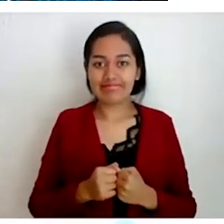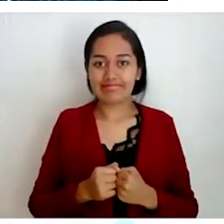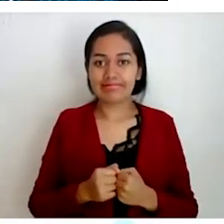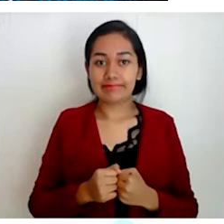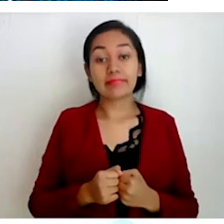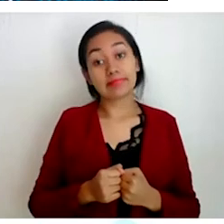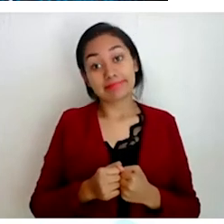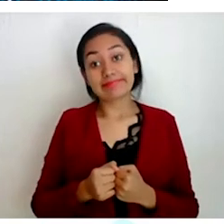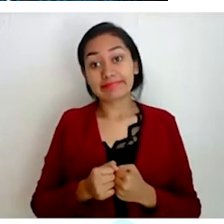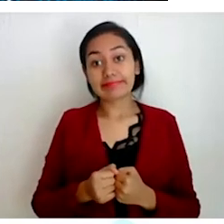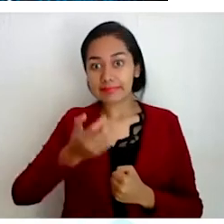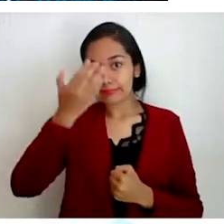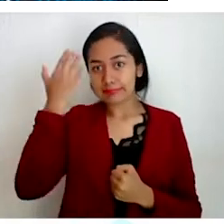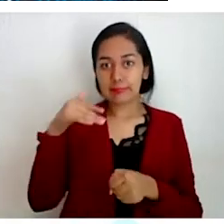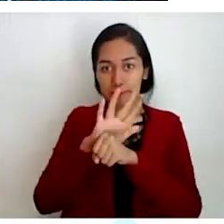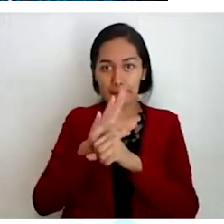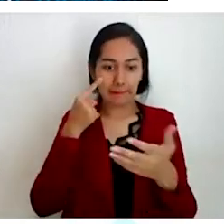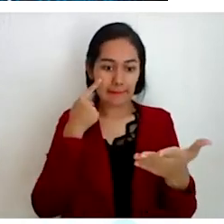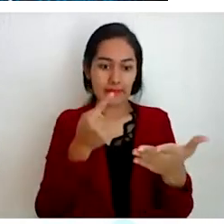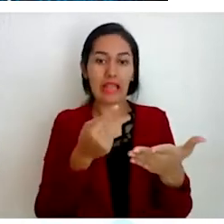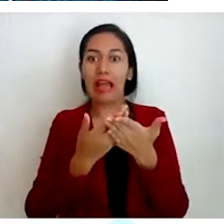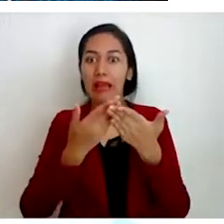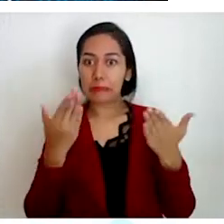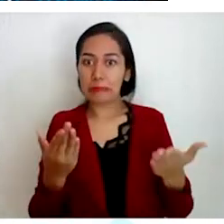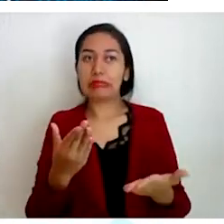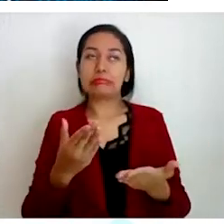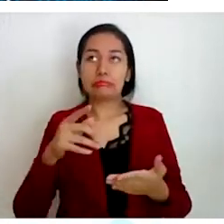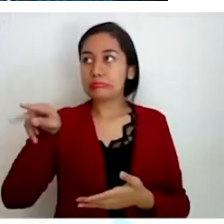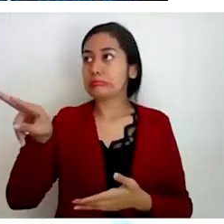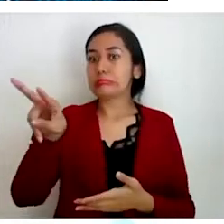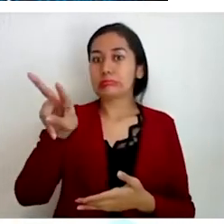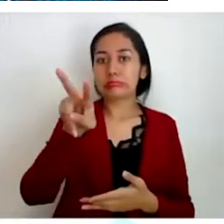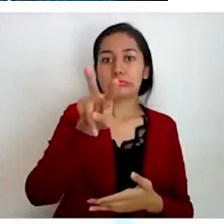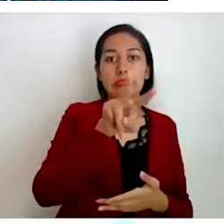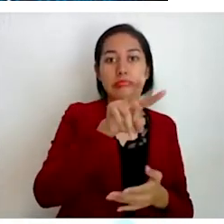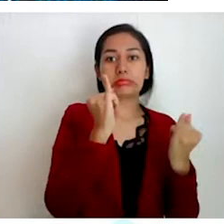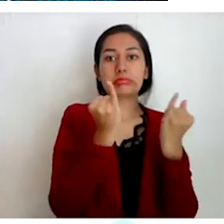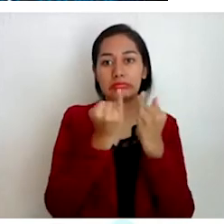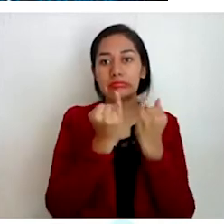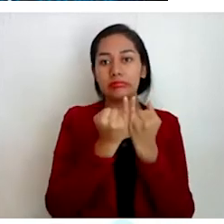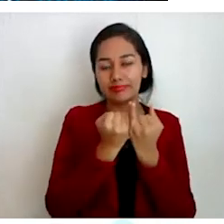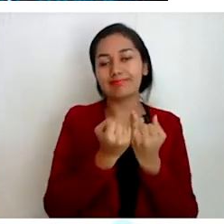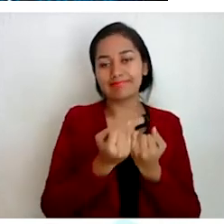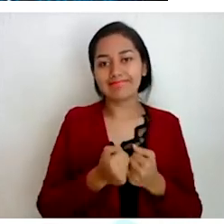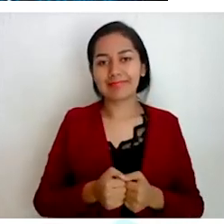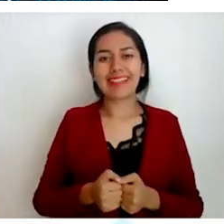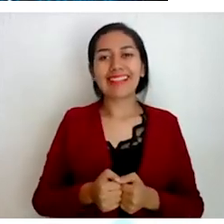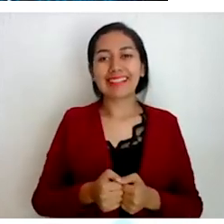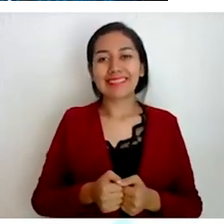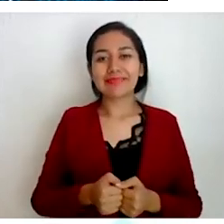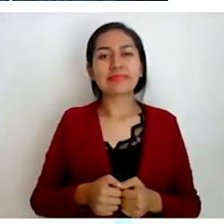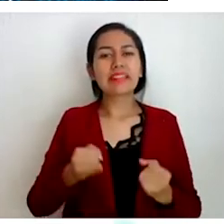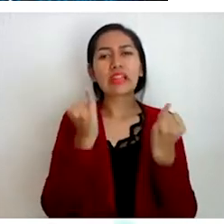Es eso, el encierro, la cuarentena. Y lo vinculo a lo de la película del Ángel Exterminador, precisamente otra obra